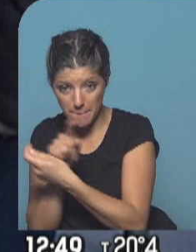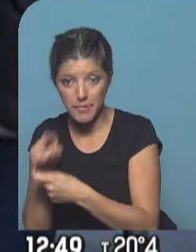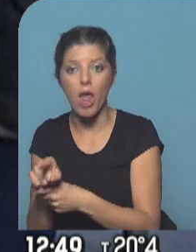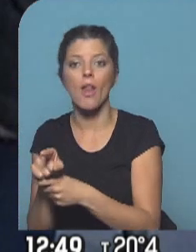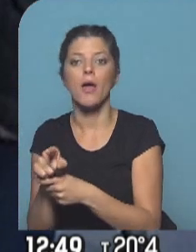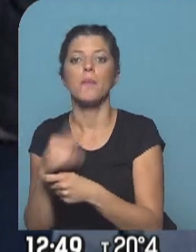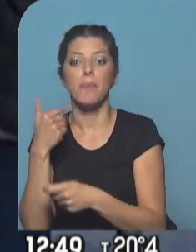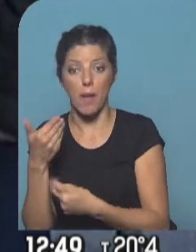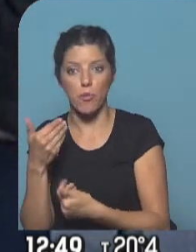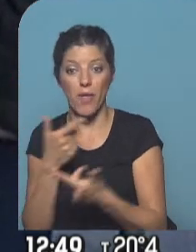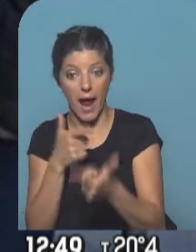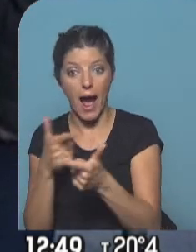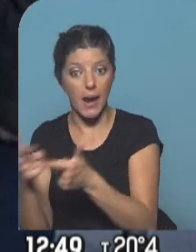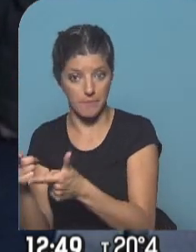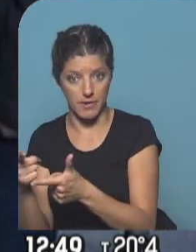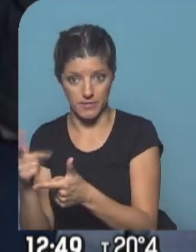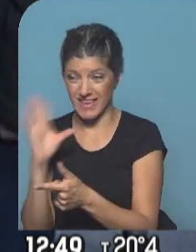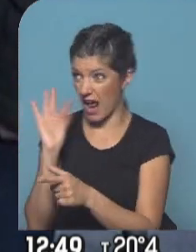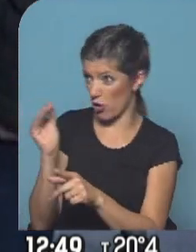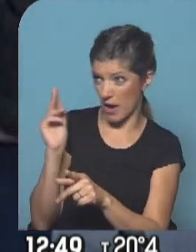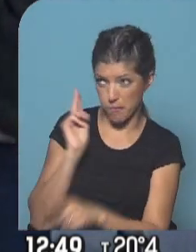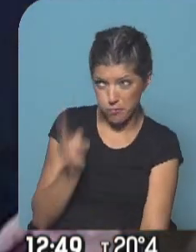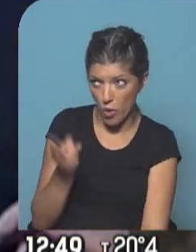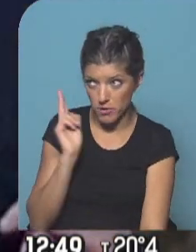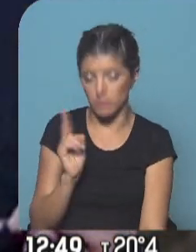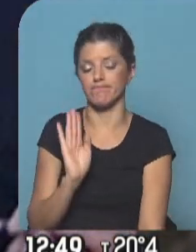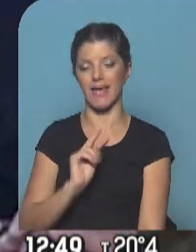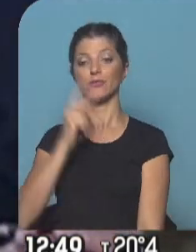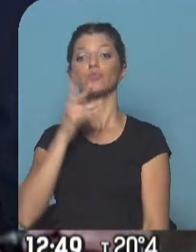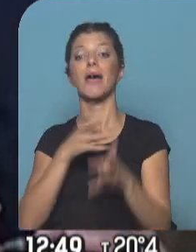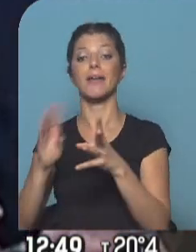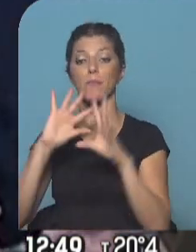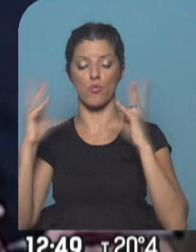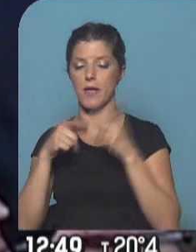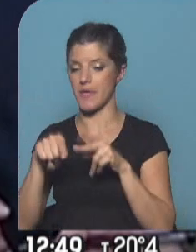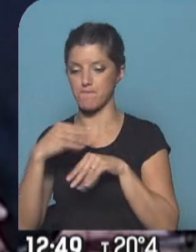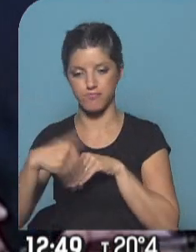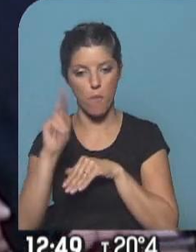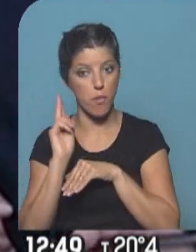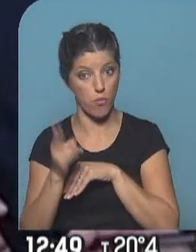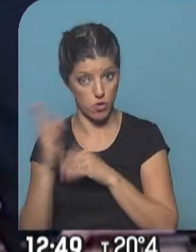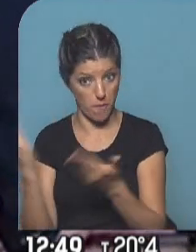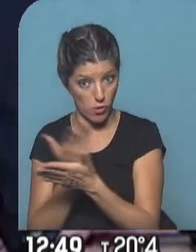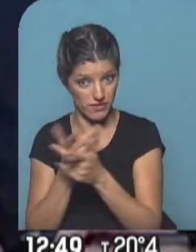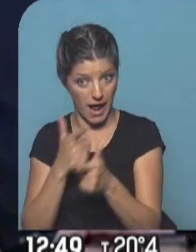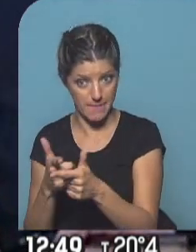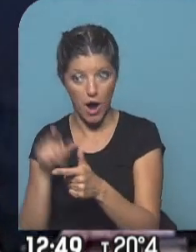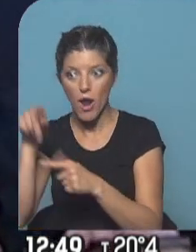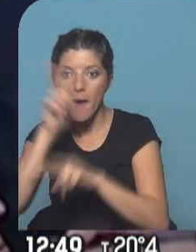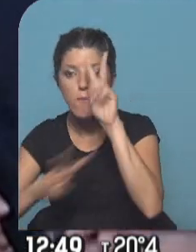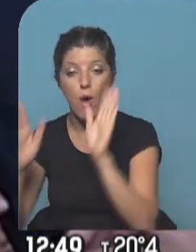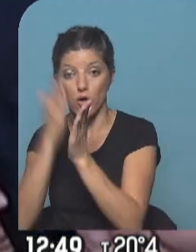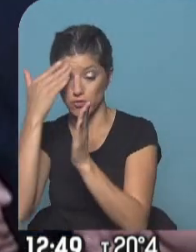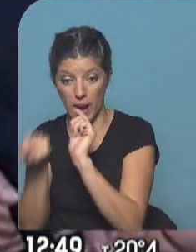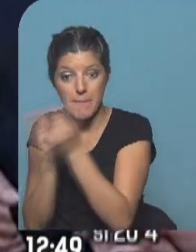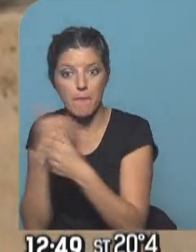de armas, para tener armas. Algo que tiene prohibido después de la Segunda, Guerra Mundial. Lo cierto es que es el país más agredido, que se